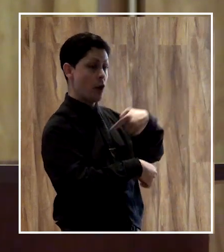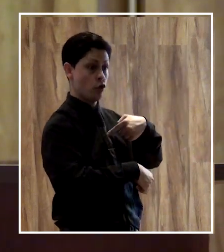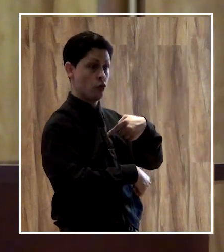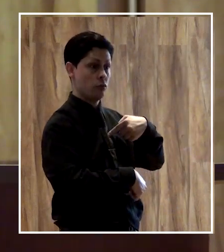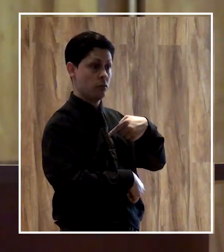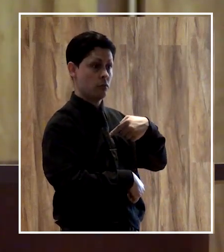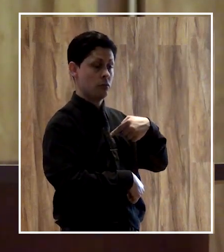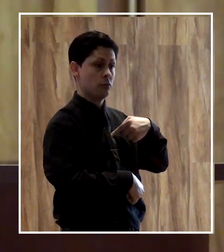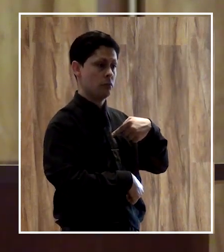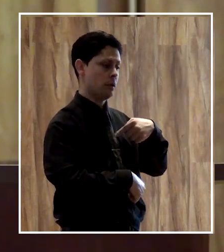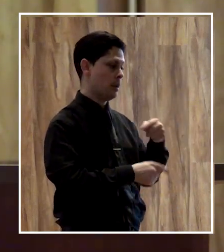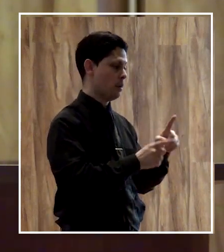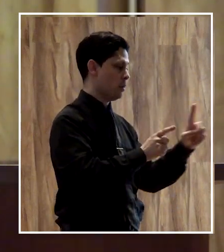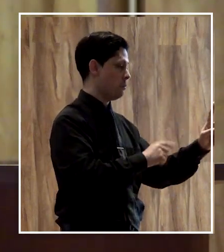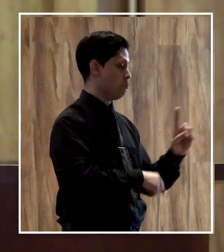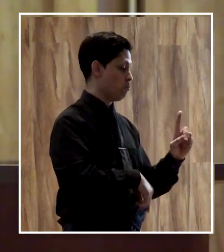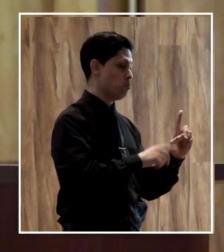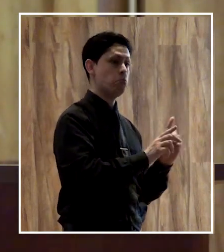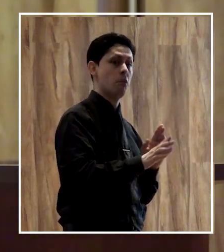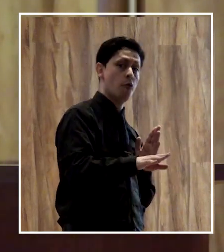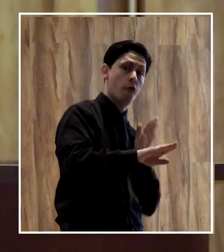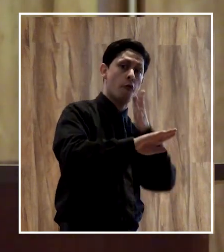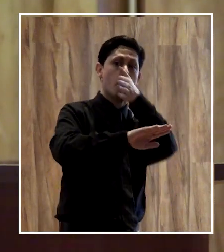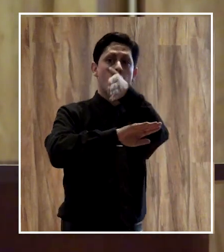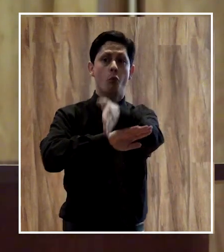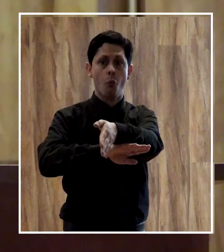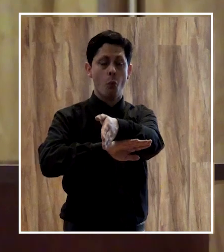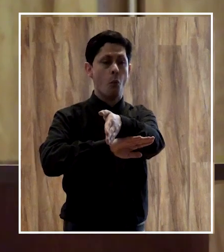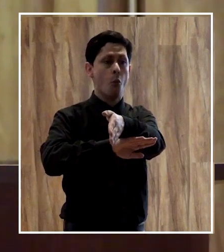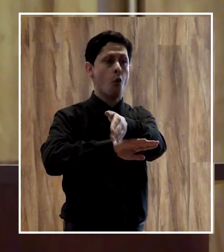de nuevo a acercarme a los palacios.